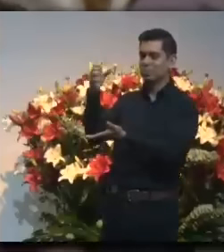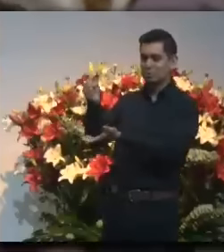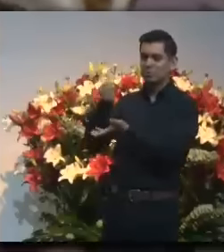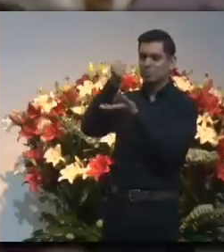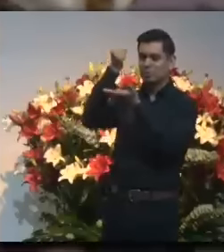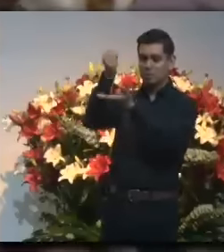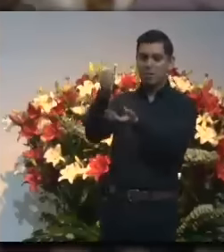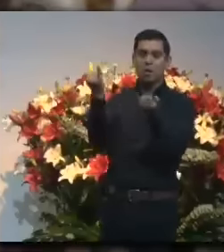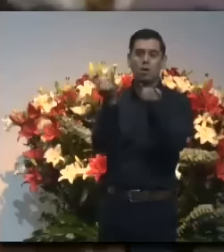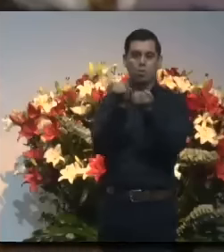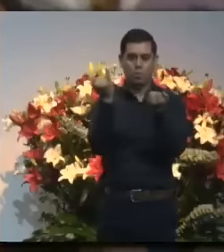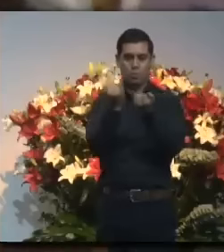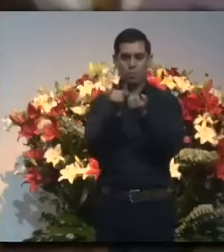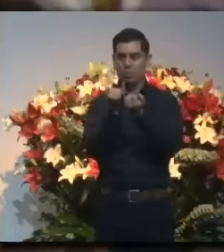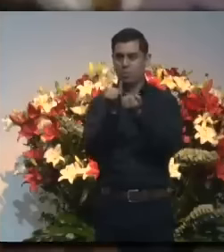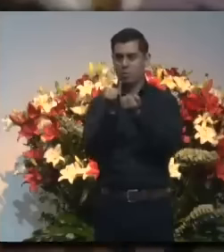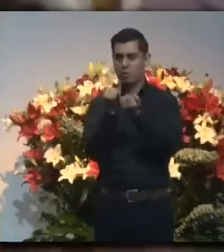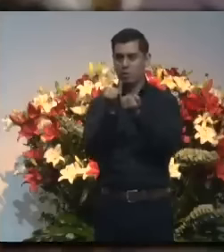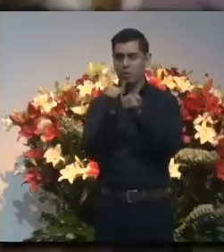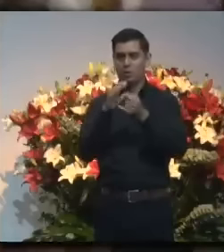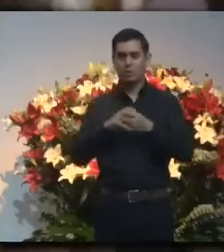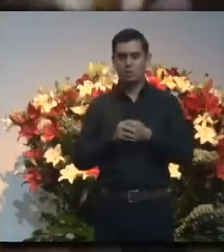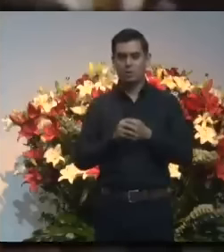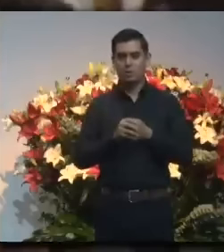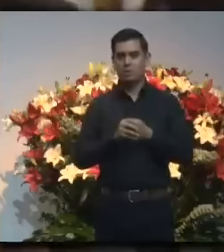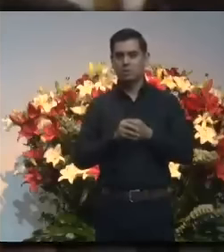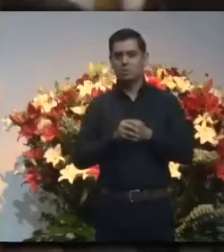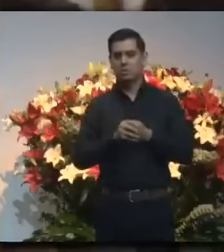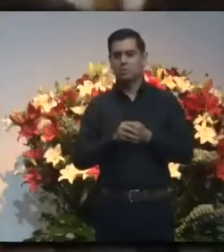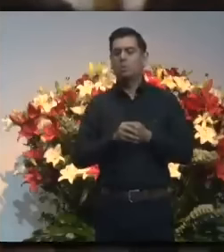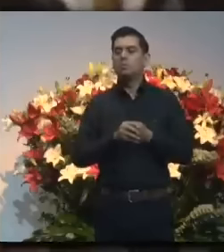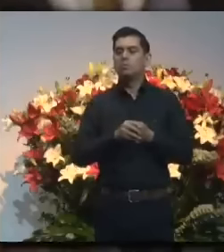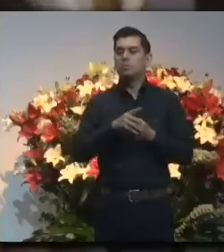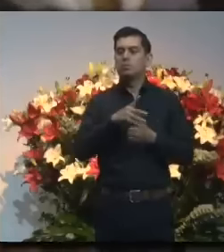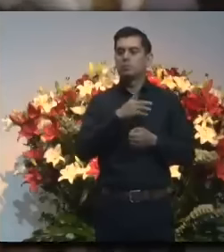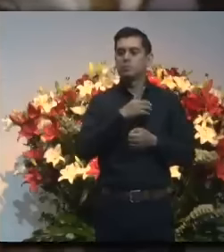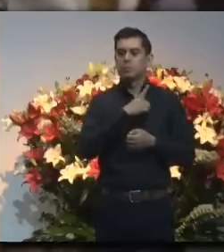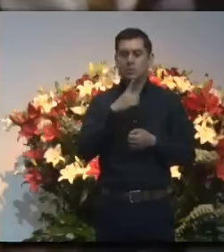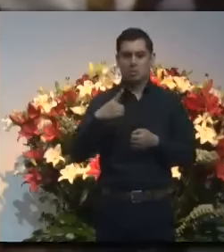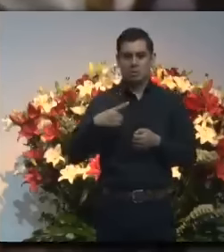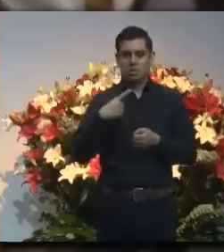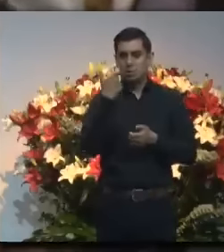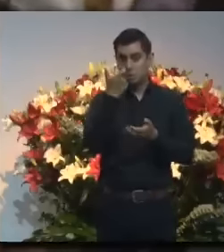este sexenio, meternos una deuda externa billonaria o de dónde van a sacar ese dinero?